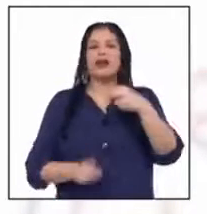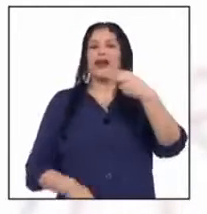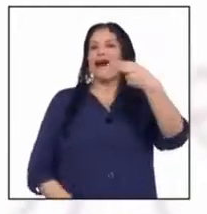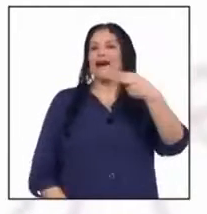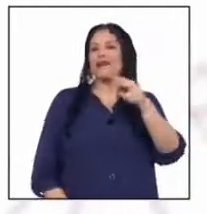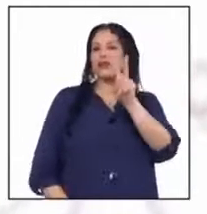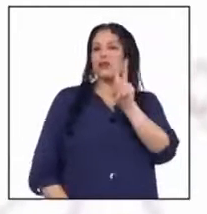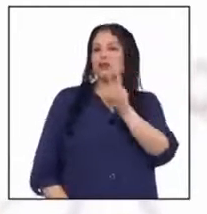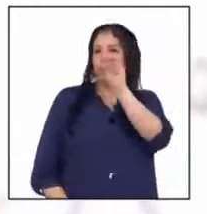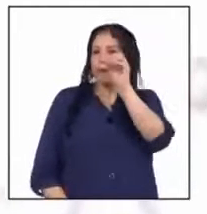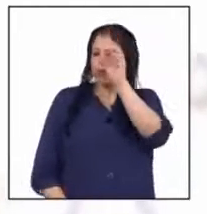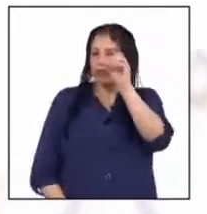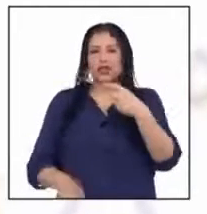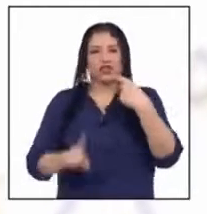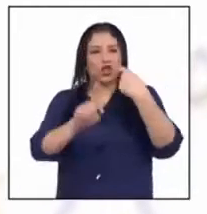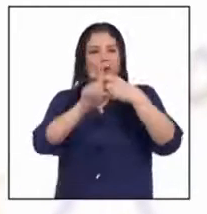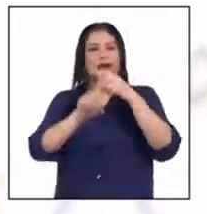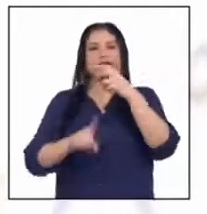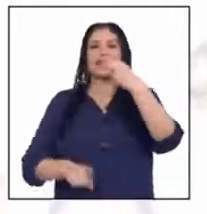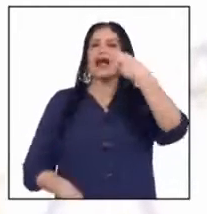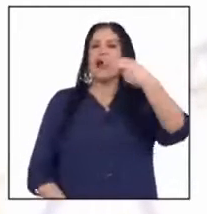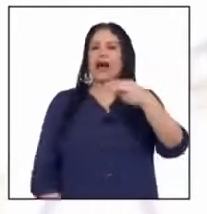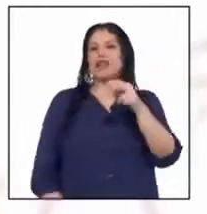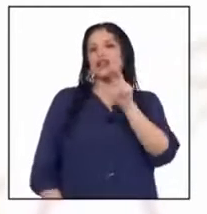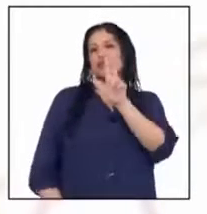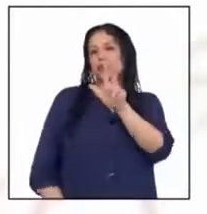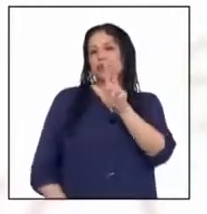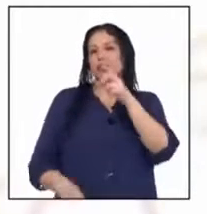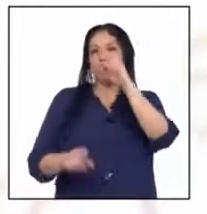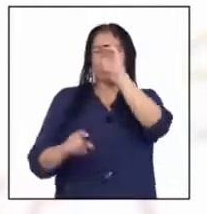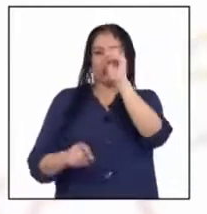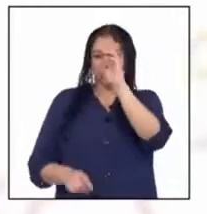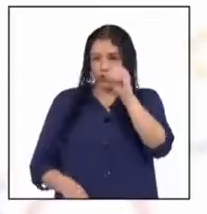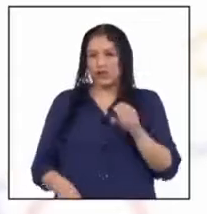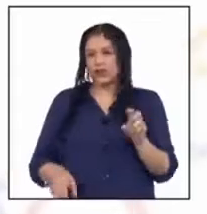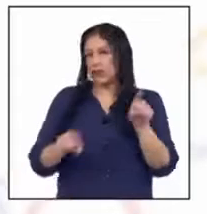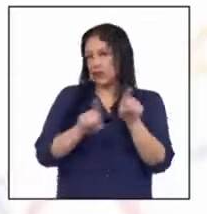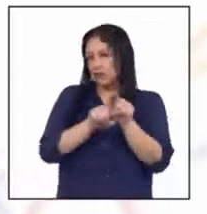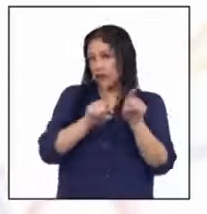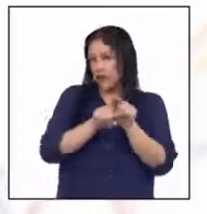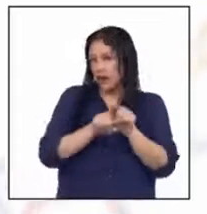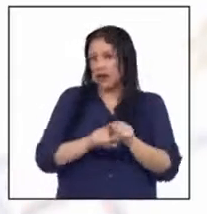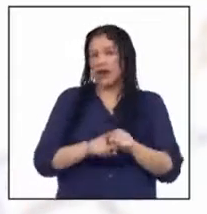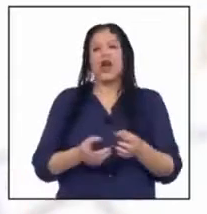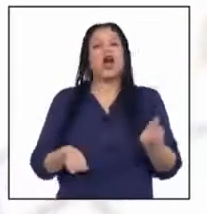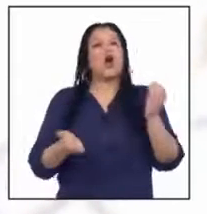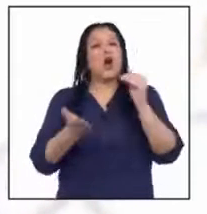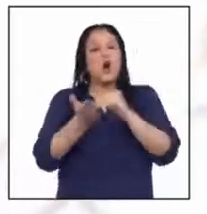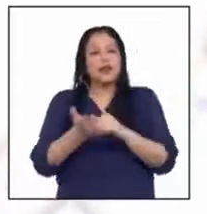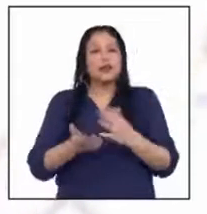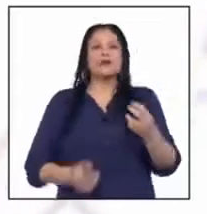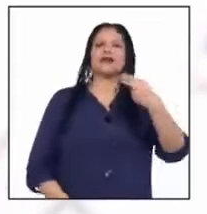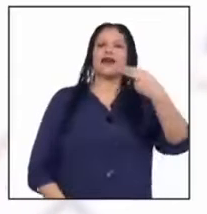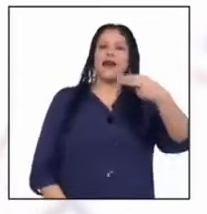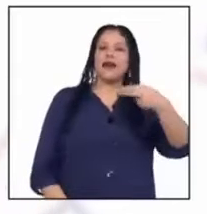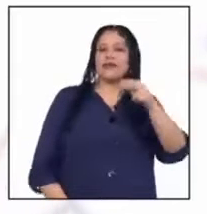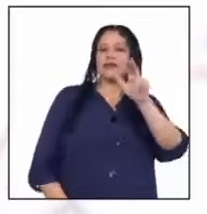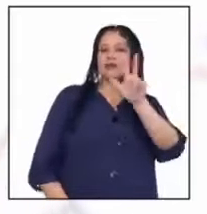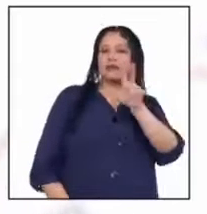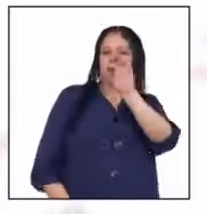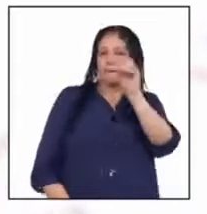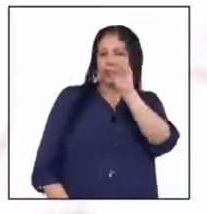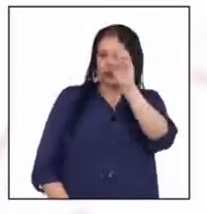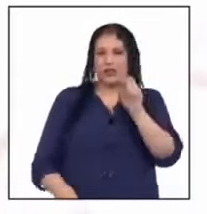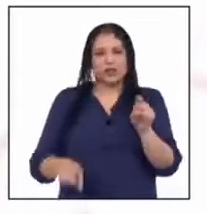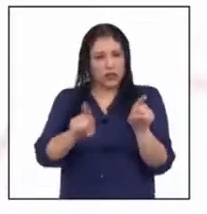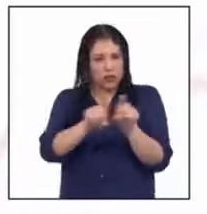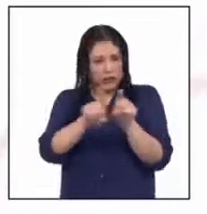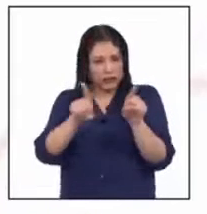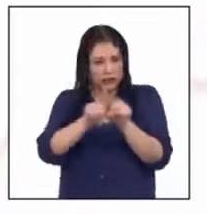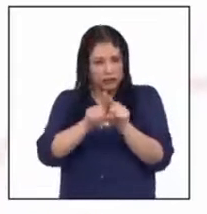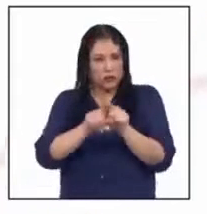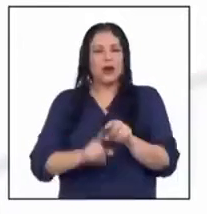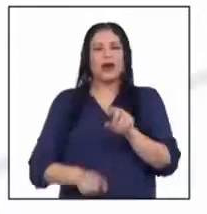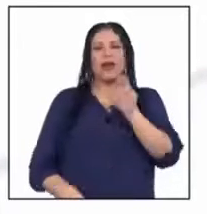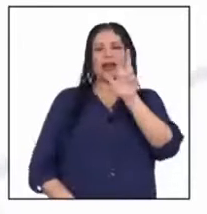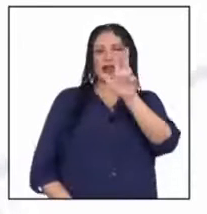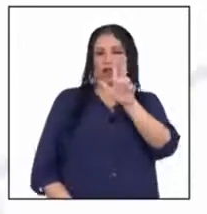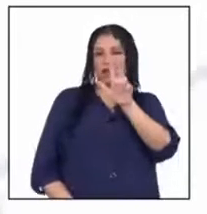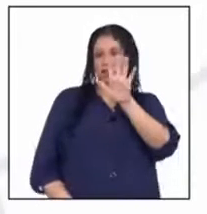sub 2% más H sub 3%. Es decir, nuevamente, H sub 3% es igual